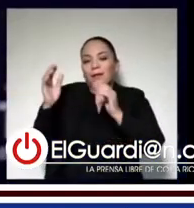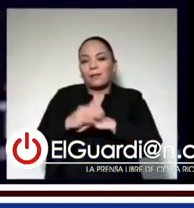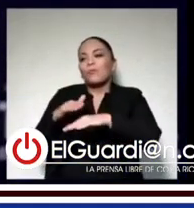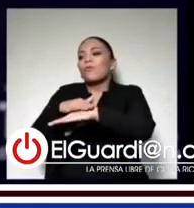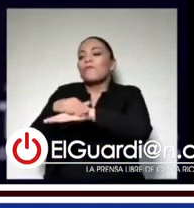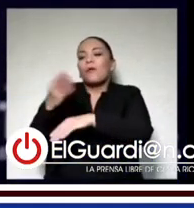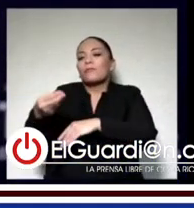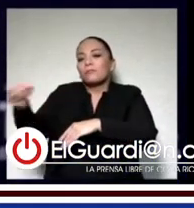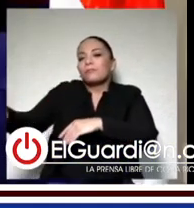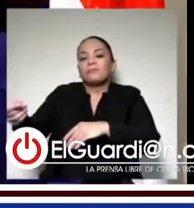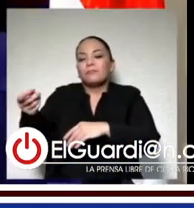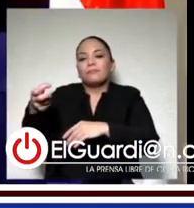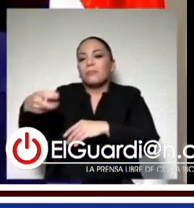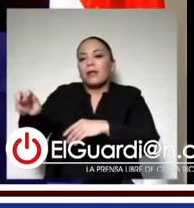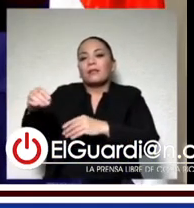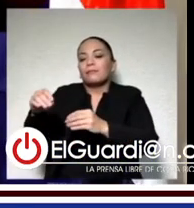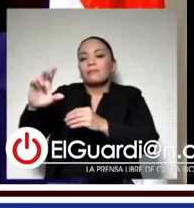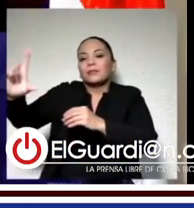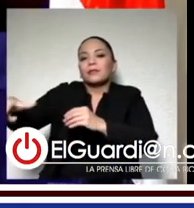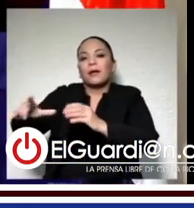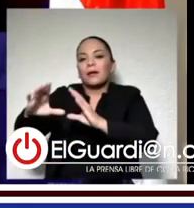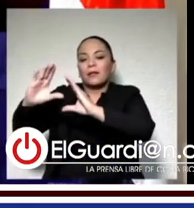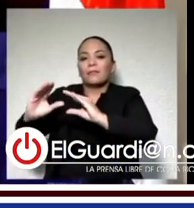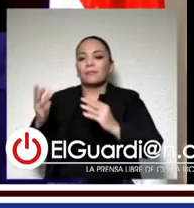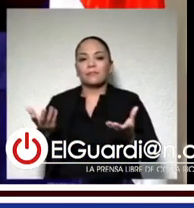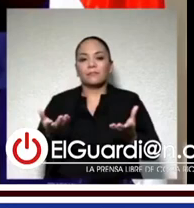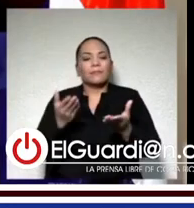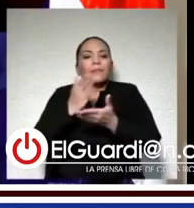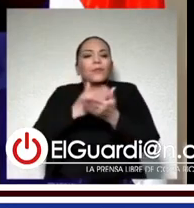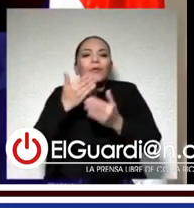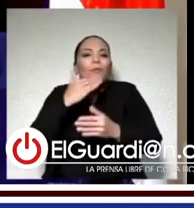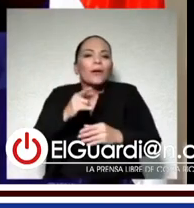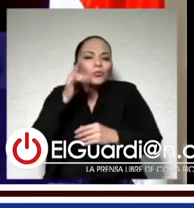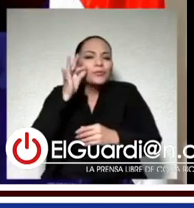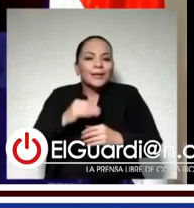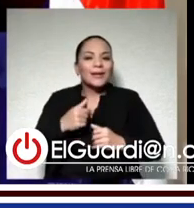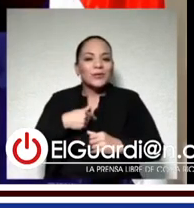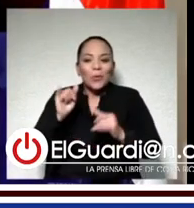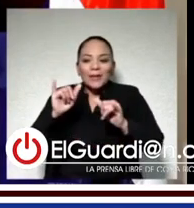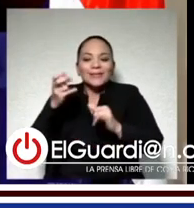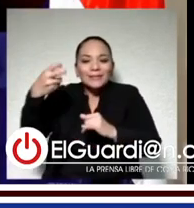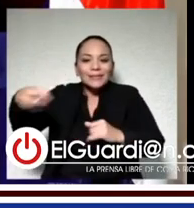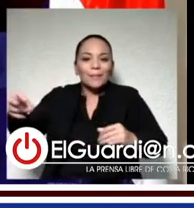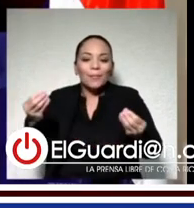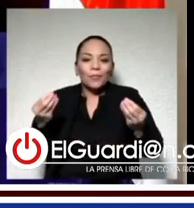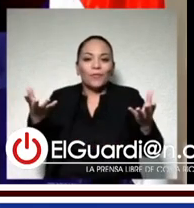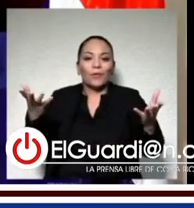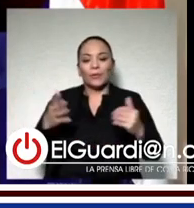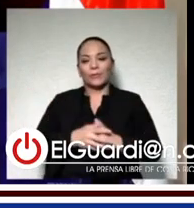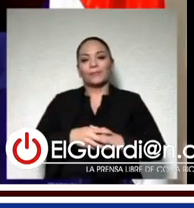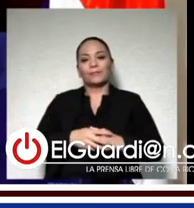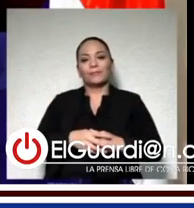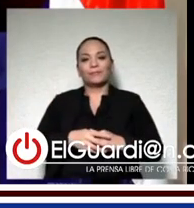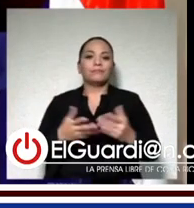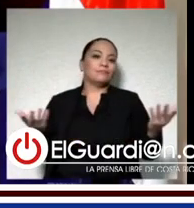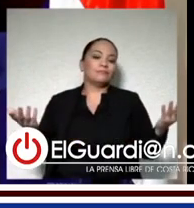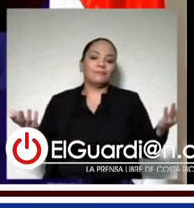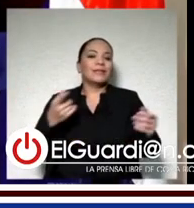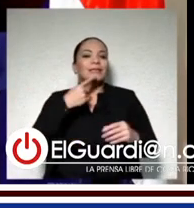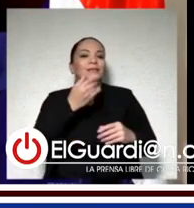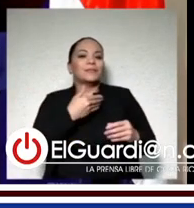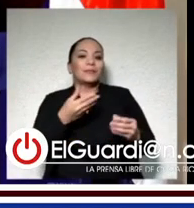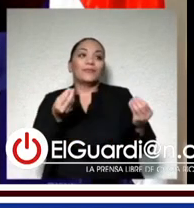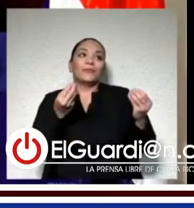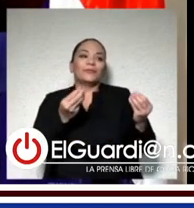favor y te paso la plata más tarde. Pero si hubiera sido por algo malo, no lo iba a hacer así, por Dios. Pero, ¿en qué mundo vivimos unos, en qué